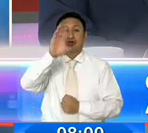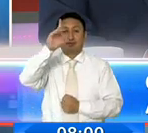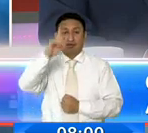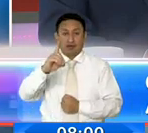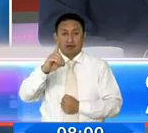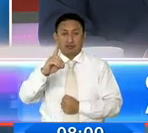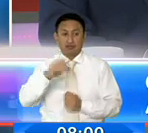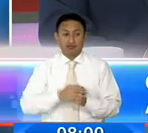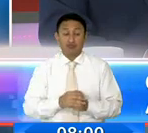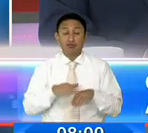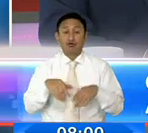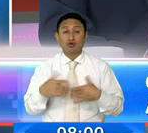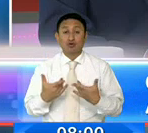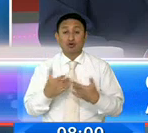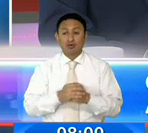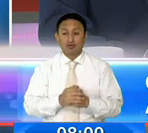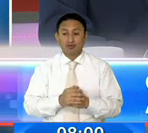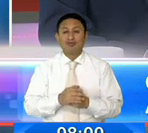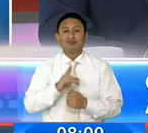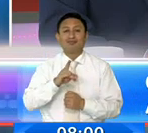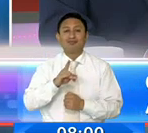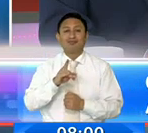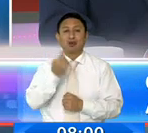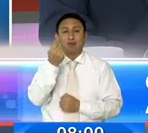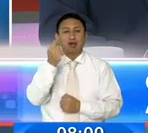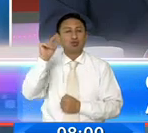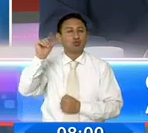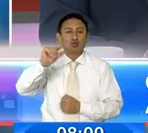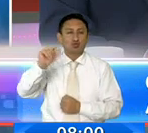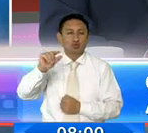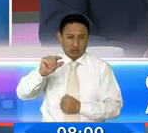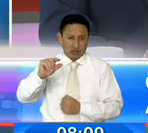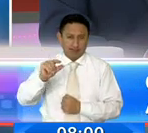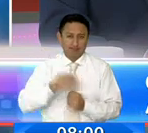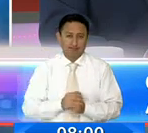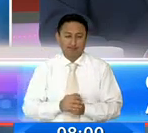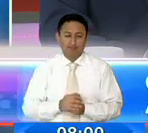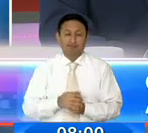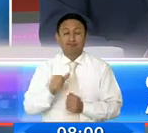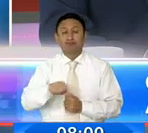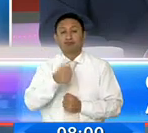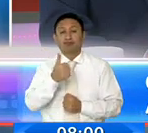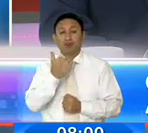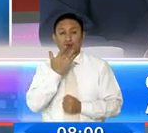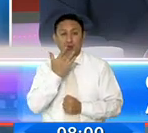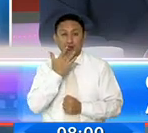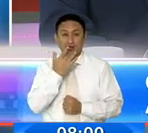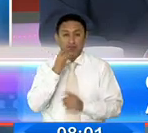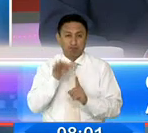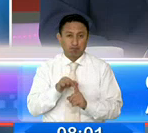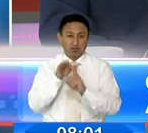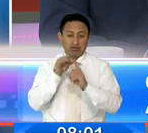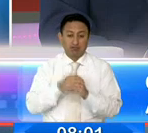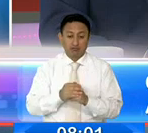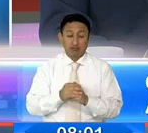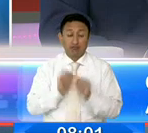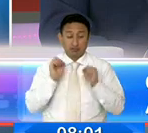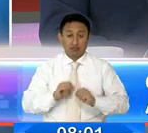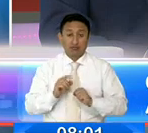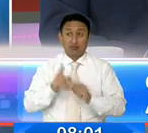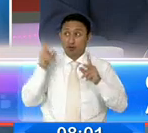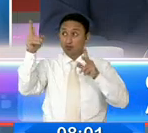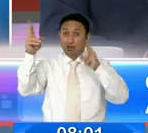con tarifa de la dignidad, muy bajita, muy bajita. Hay preferencias especiales. Pague, no se les va a cortar